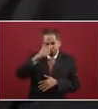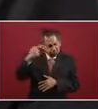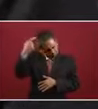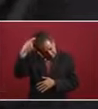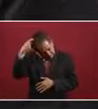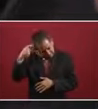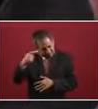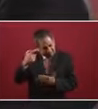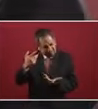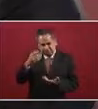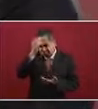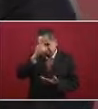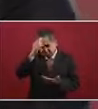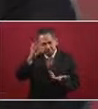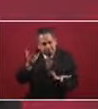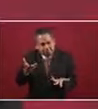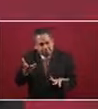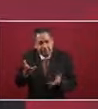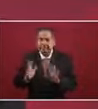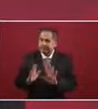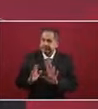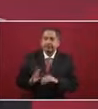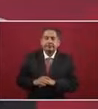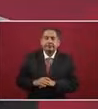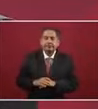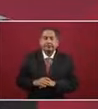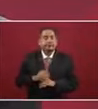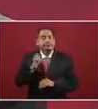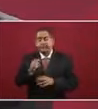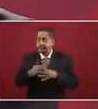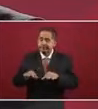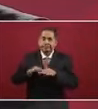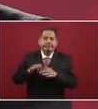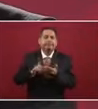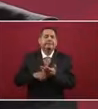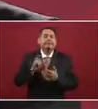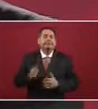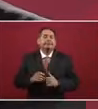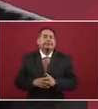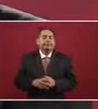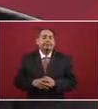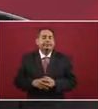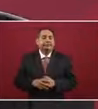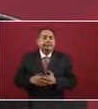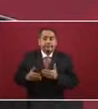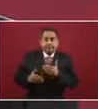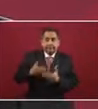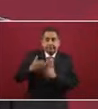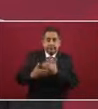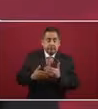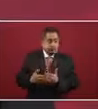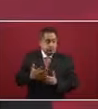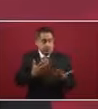O sea, no se avanza si no se tiene